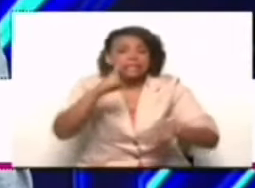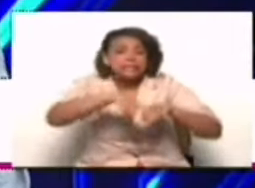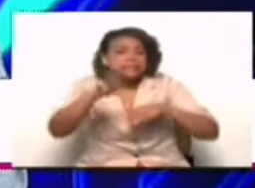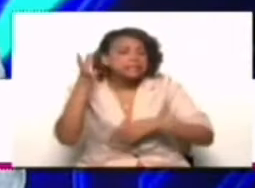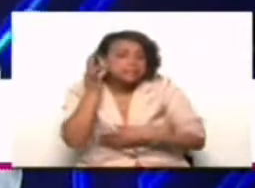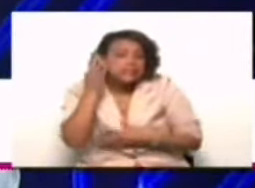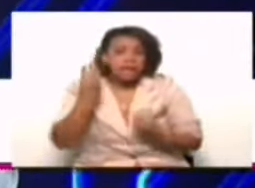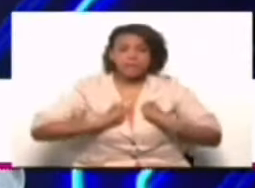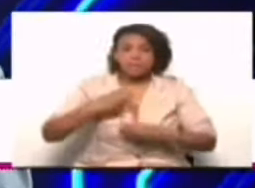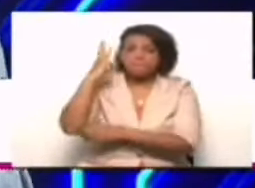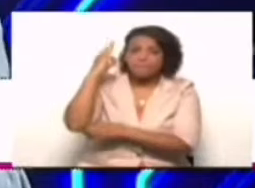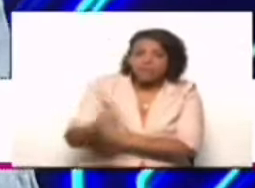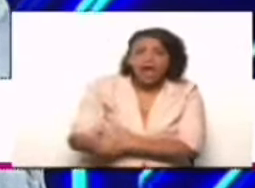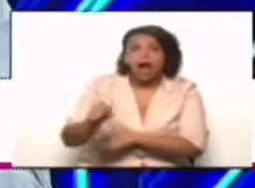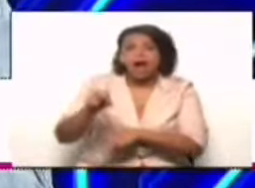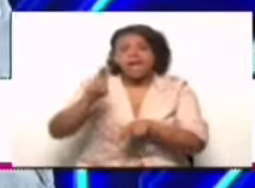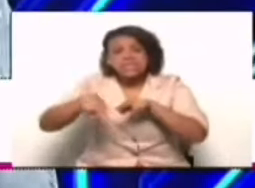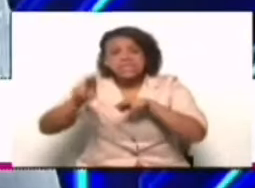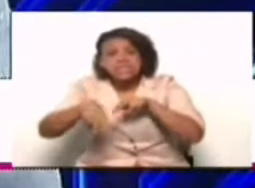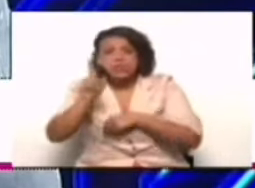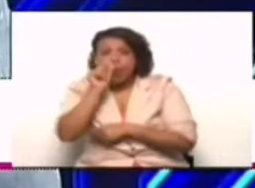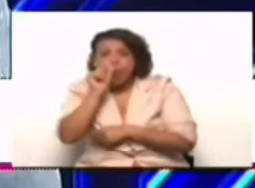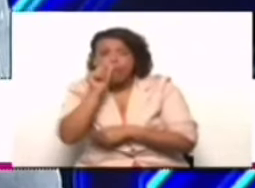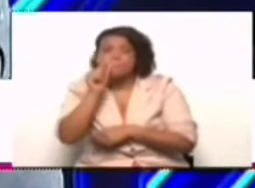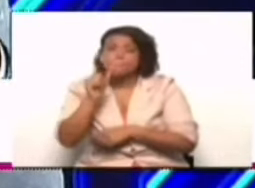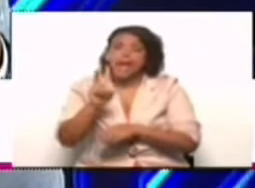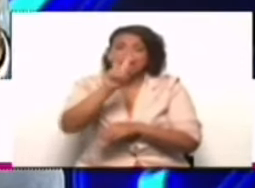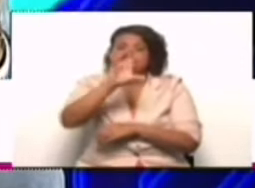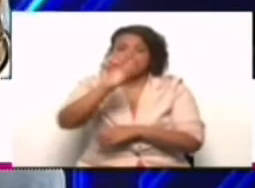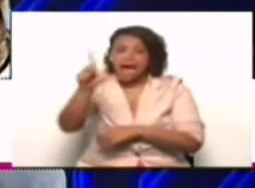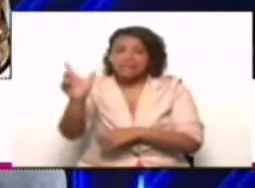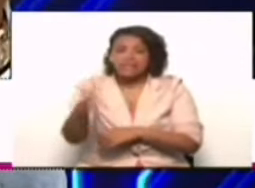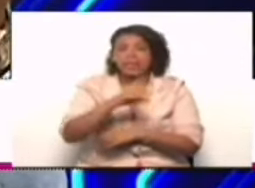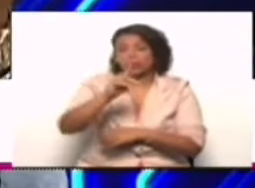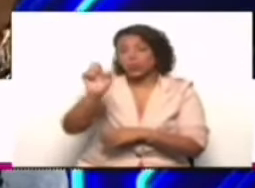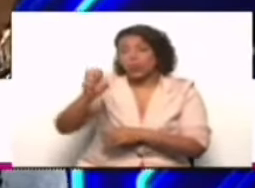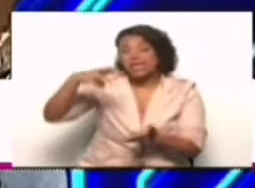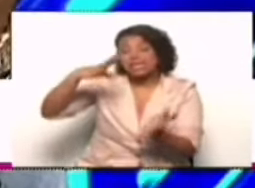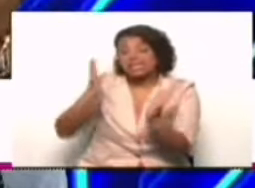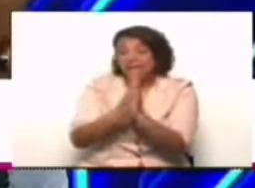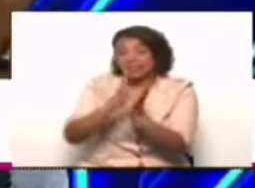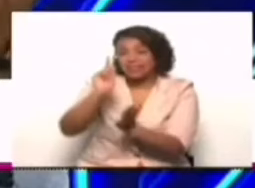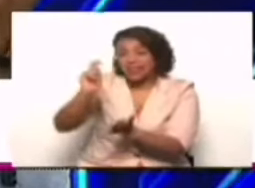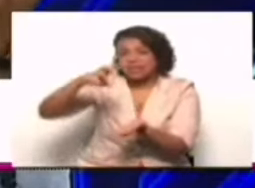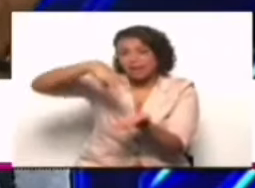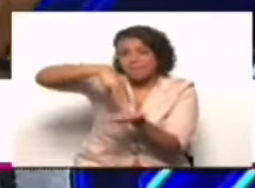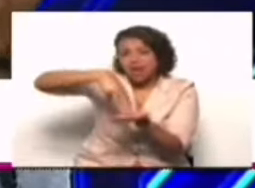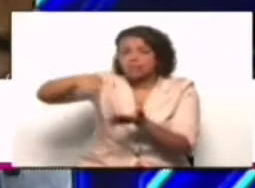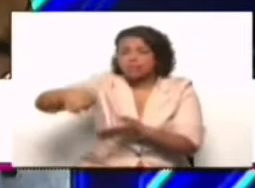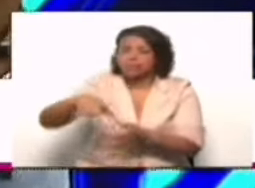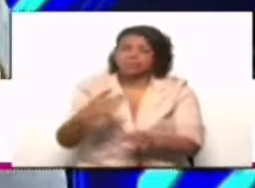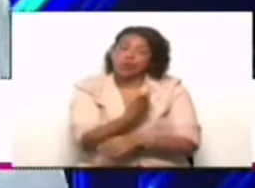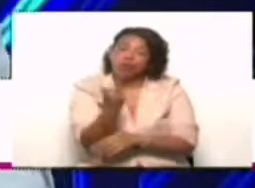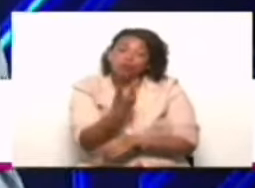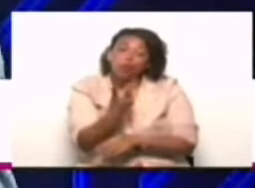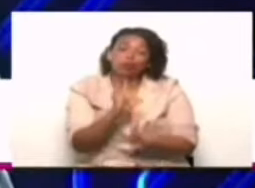Petare, de este niño de los Valles del Tuy, y bueno, reaccionemos. Venezuela buena, reaccionemos